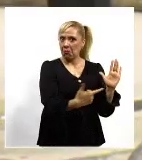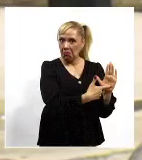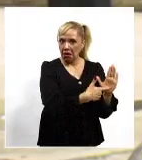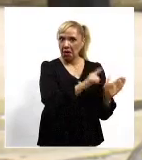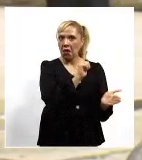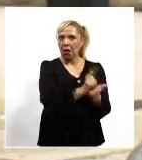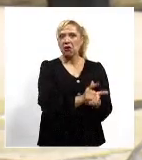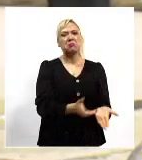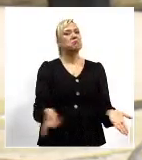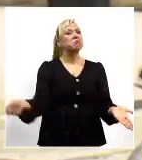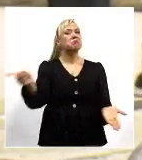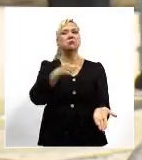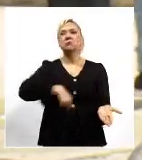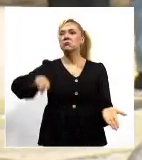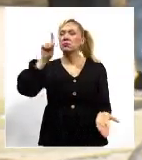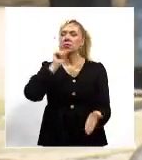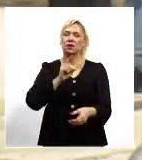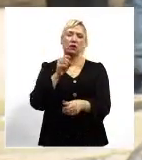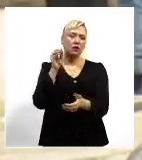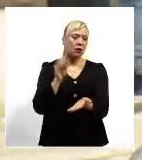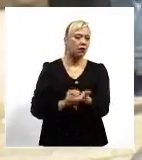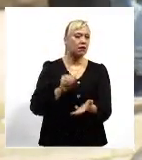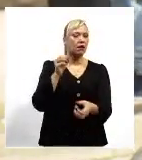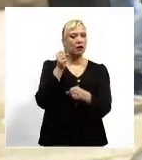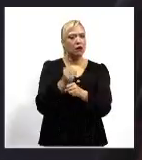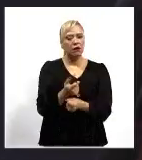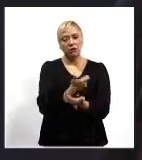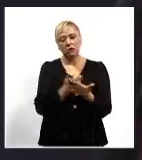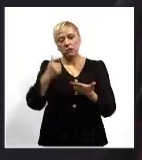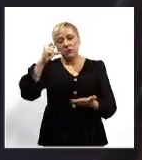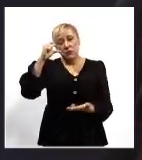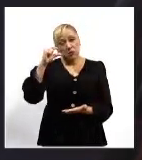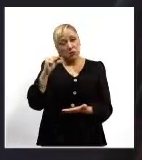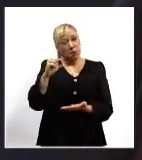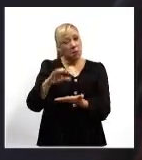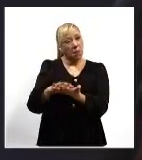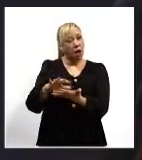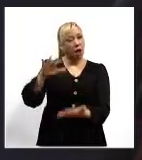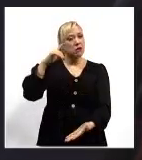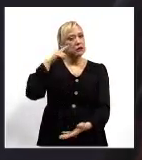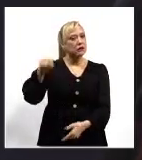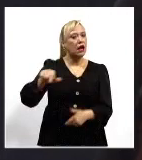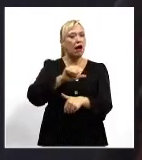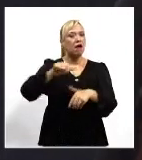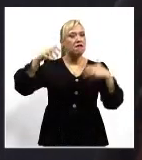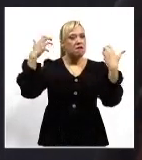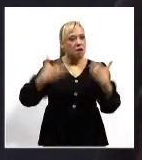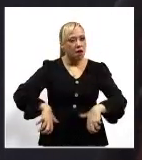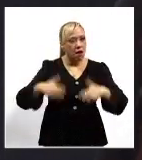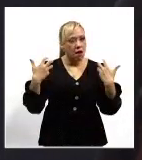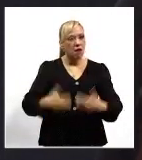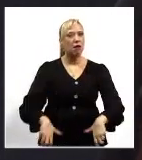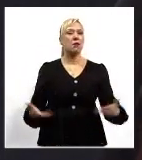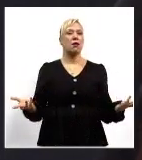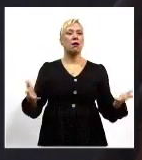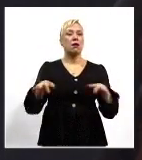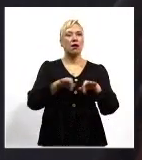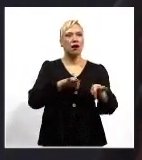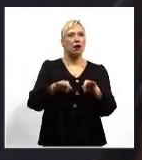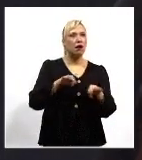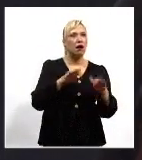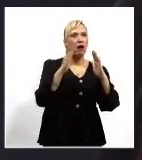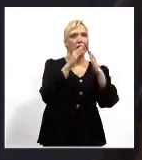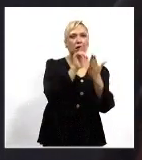mujeres la viven, sobre todo aquellas que perciben bajos salarios. Y por más que se ha legislado a nivel federal,